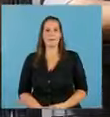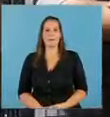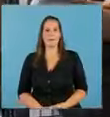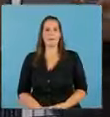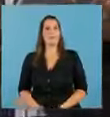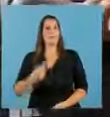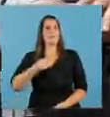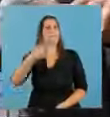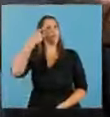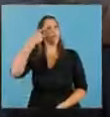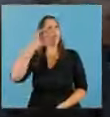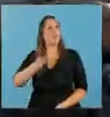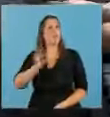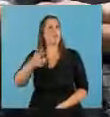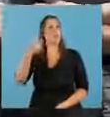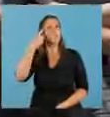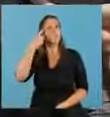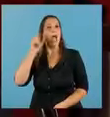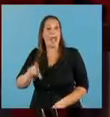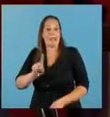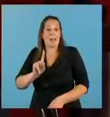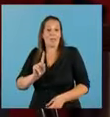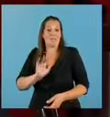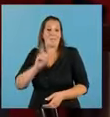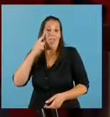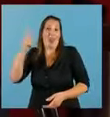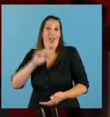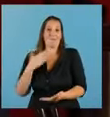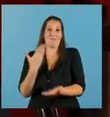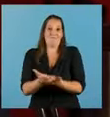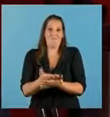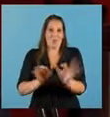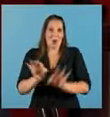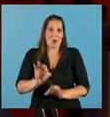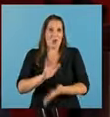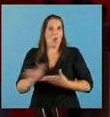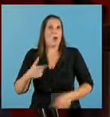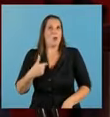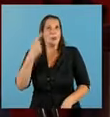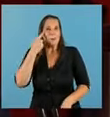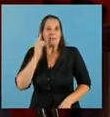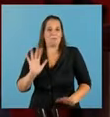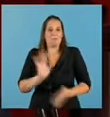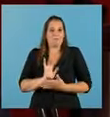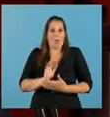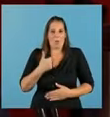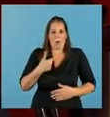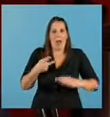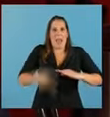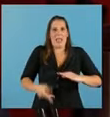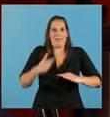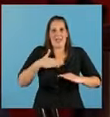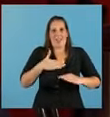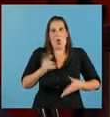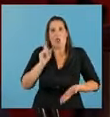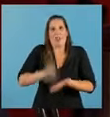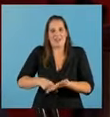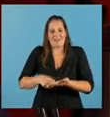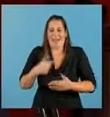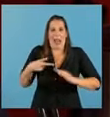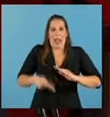Soy consciente de que esta iniciativa supone una autolimitación a mis facultades. Sé muy bien que implica estar